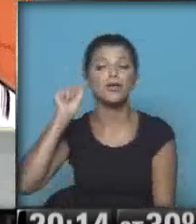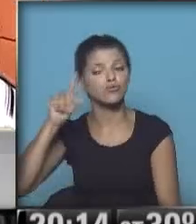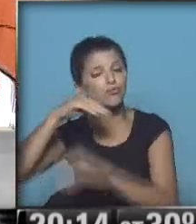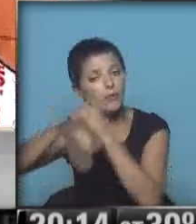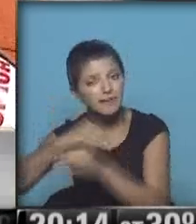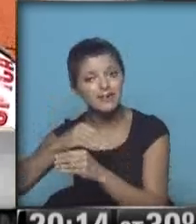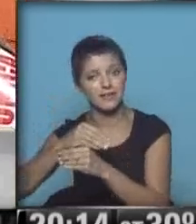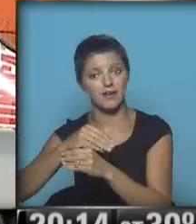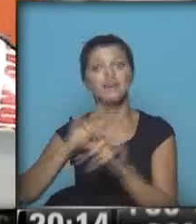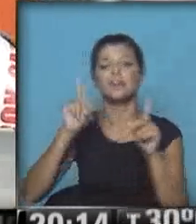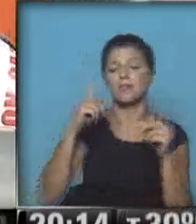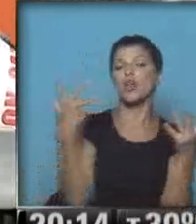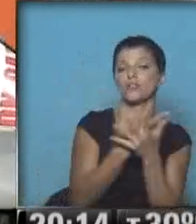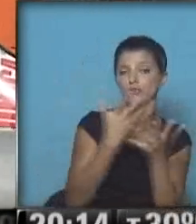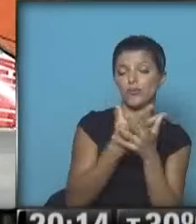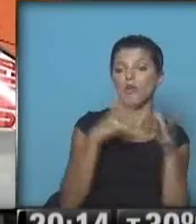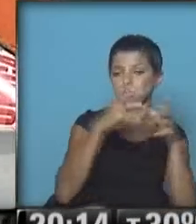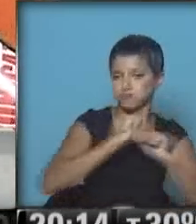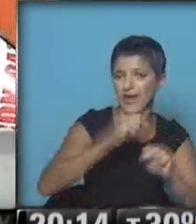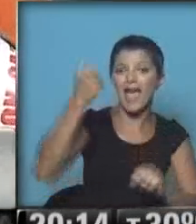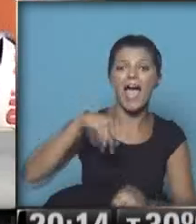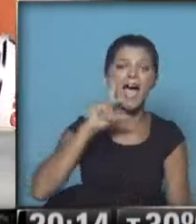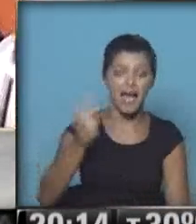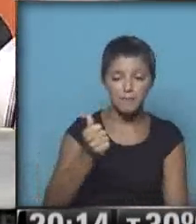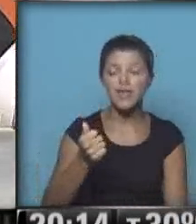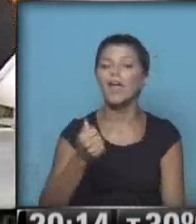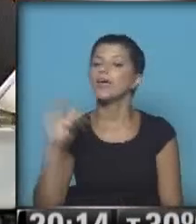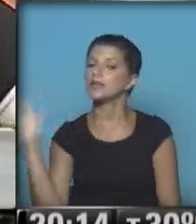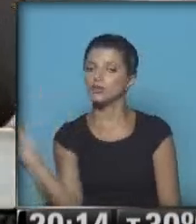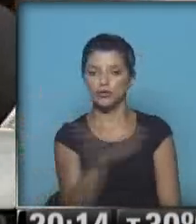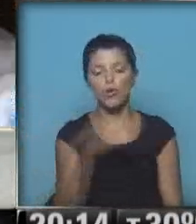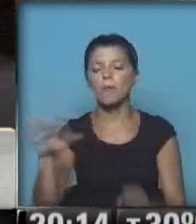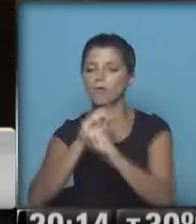víctimas de la AMIA, y tenemos que hacer todas acciones tendientes a que esto se esclarezca a la brevedad.